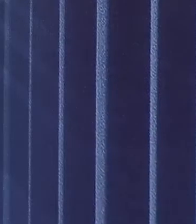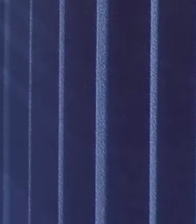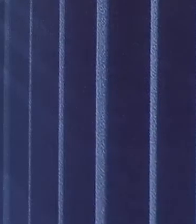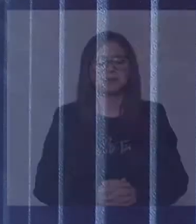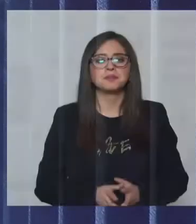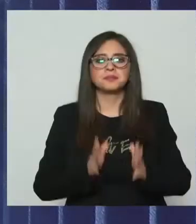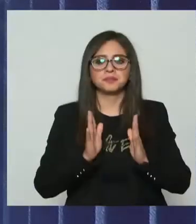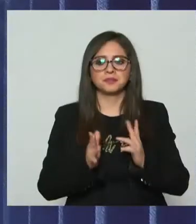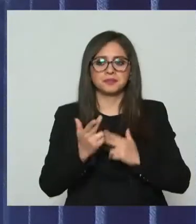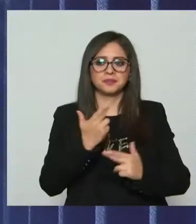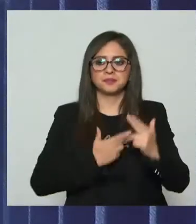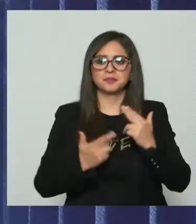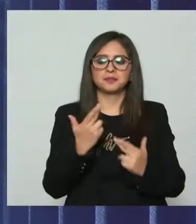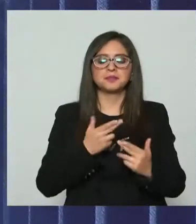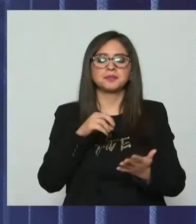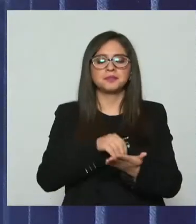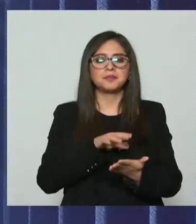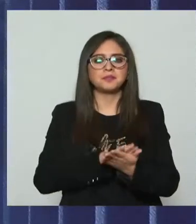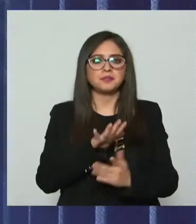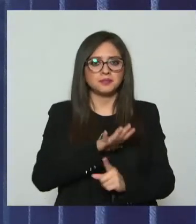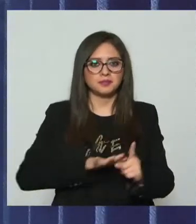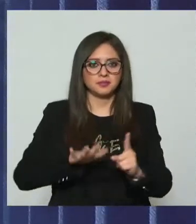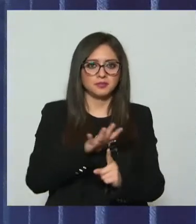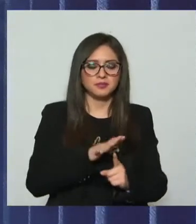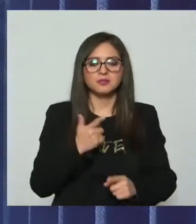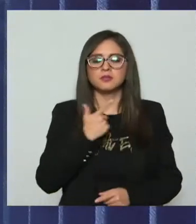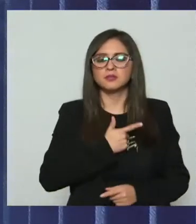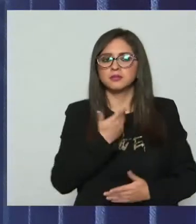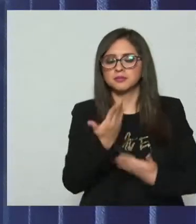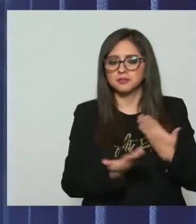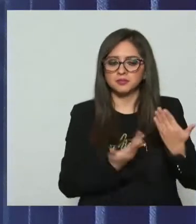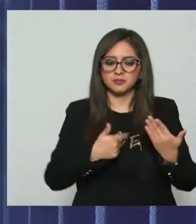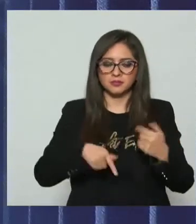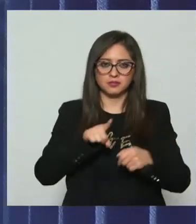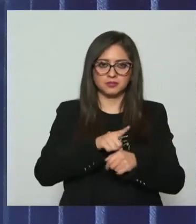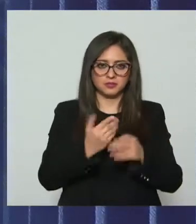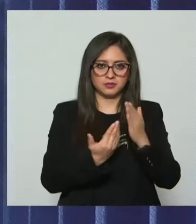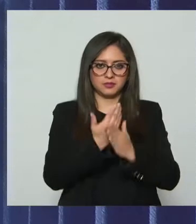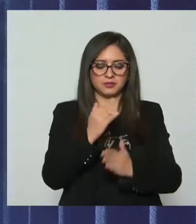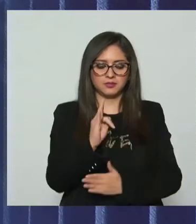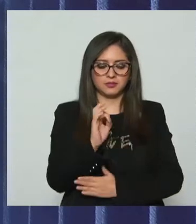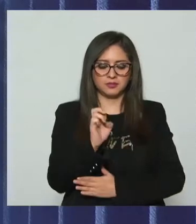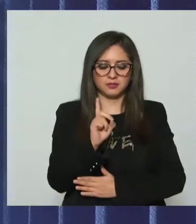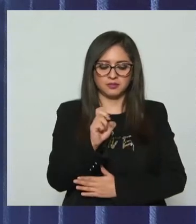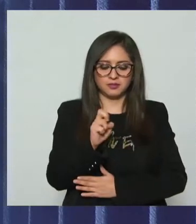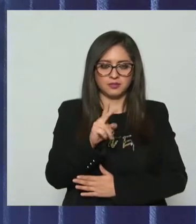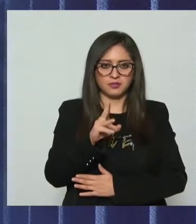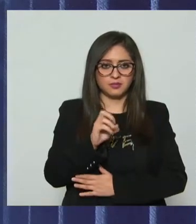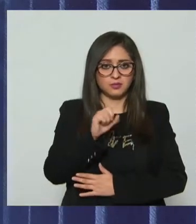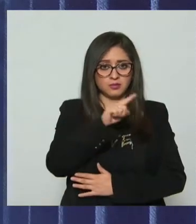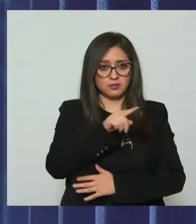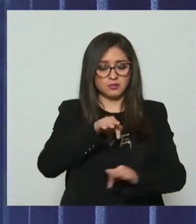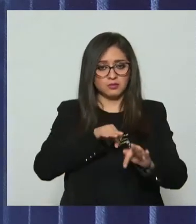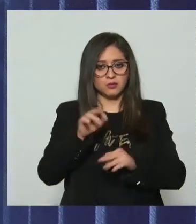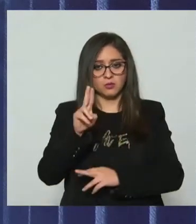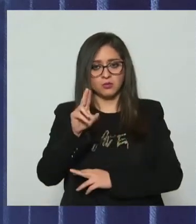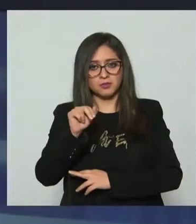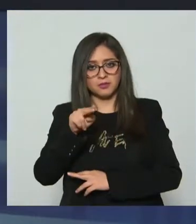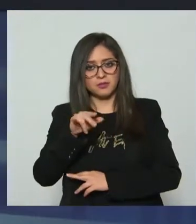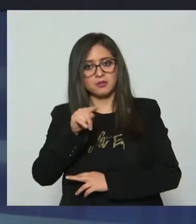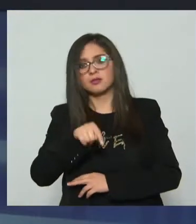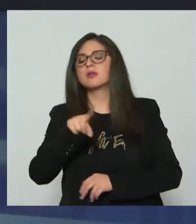Ya estamos de vuelta en Agenda y Contexto. Me da muchísimo gusto presentarles esta mañana a Federico Taboada. Él es urbanista y viene a